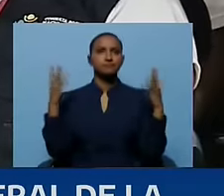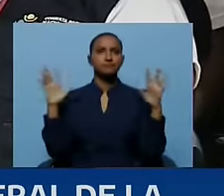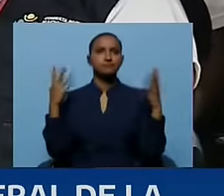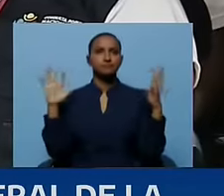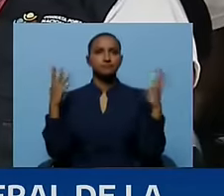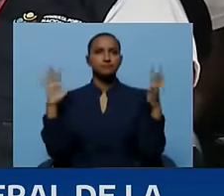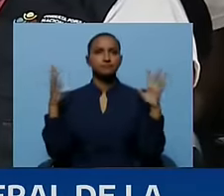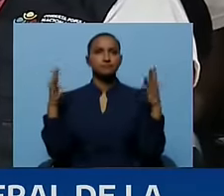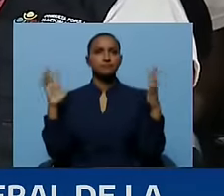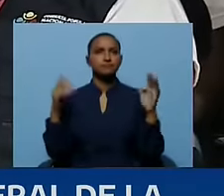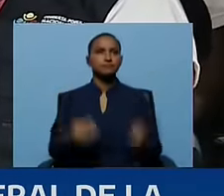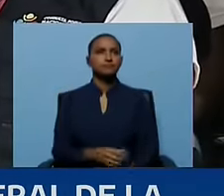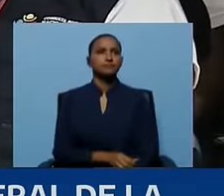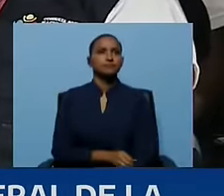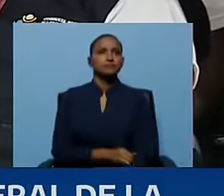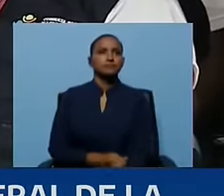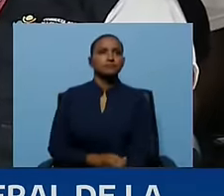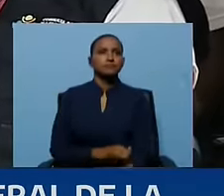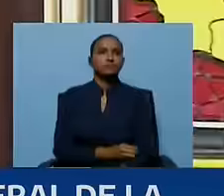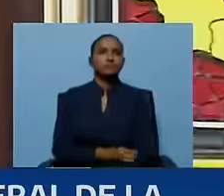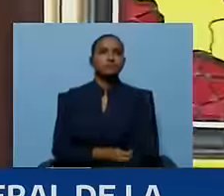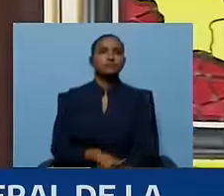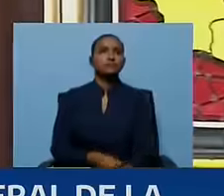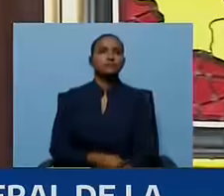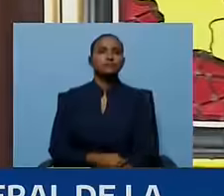Como una, nada. Como una o nada.